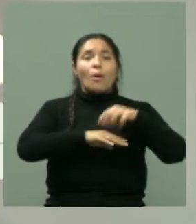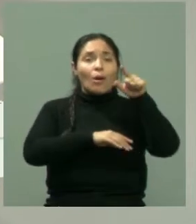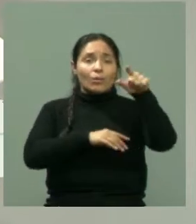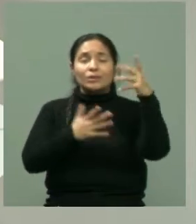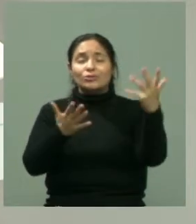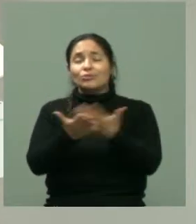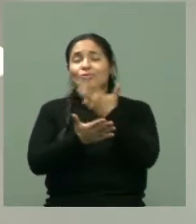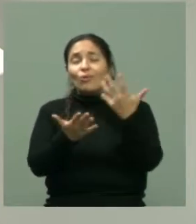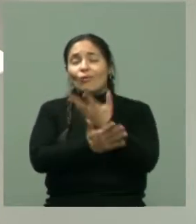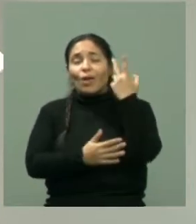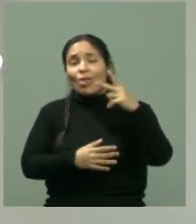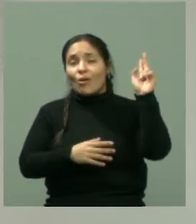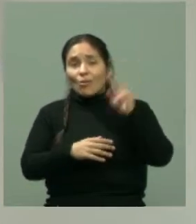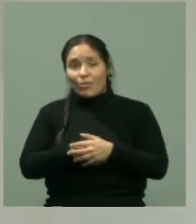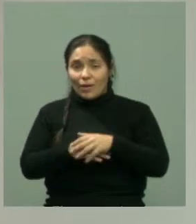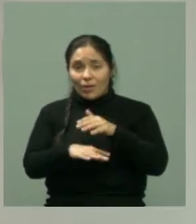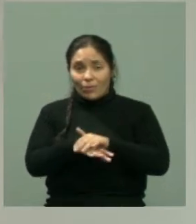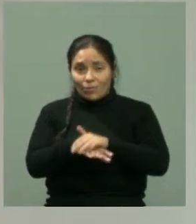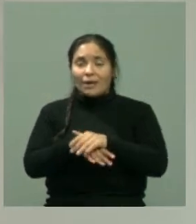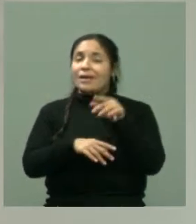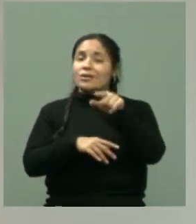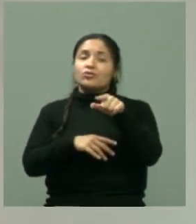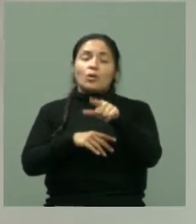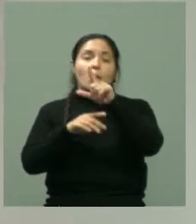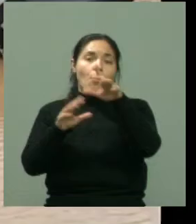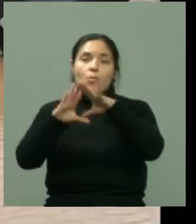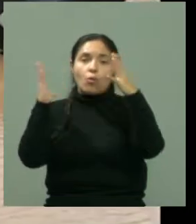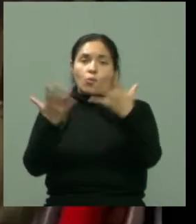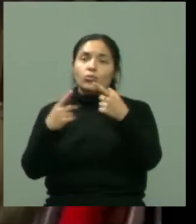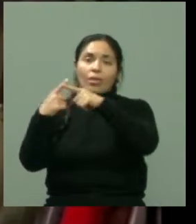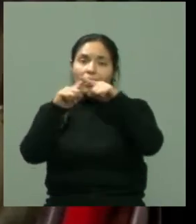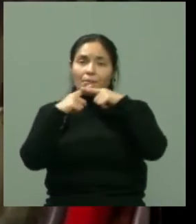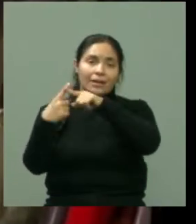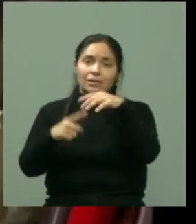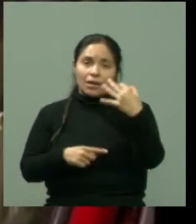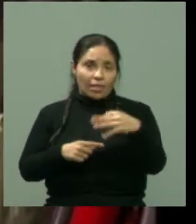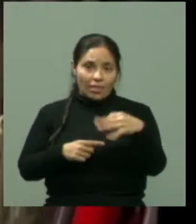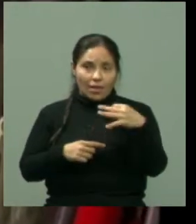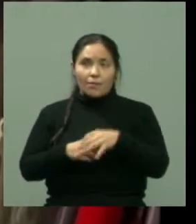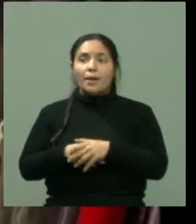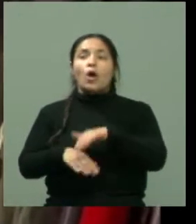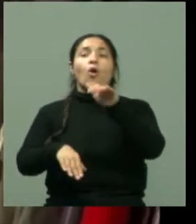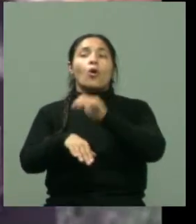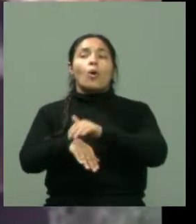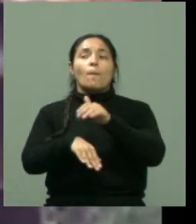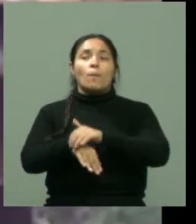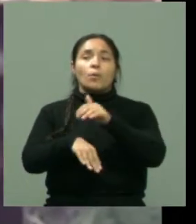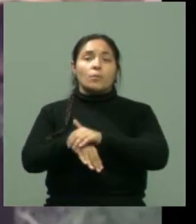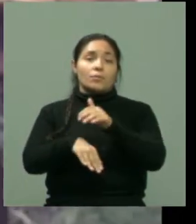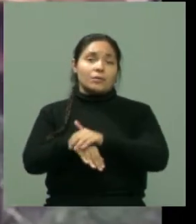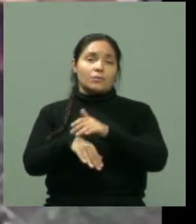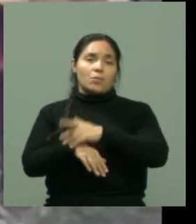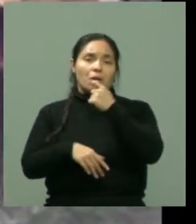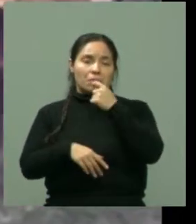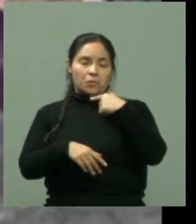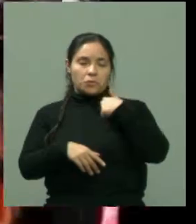mayores consecuencias. Me parece que en eso también el mundo debe debatir de que hay un compromiso de, bueno, si estoy haciendo un